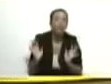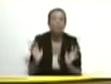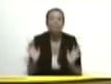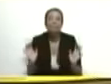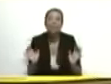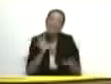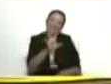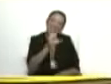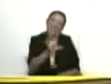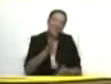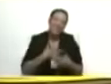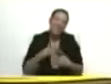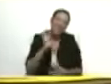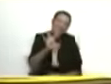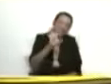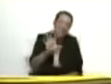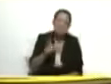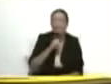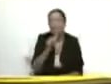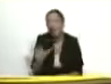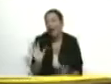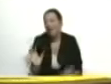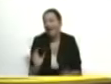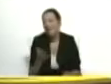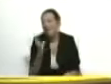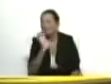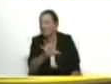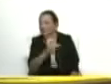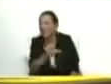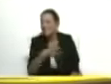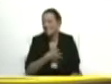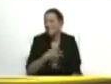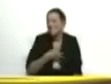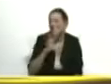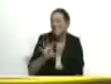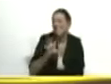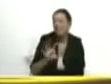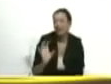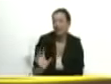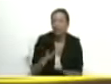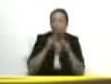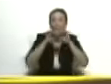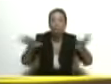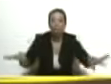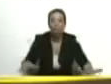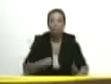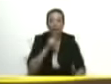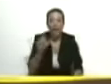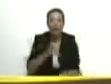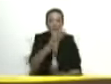Es un chiste malo, porque si no entonces lo hacen viral.